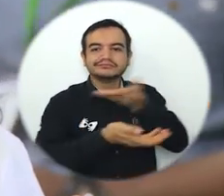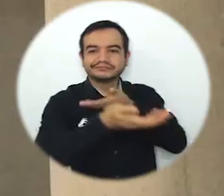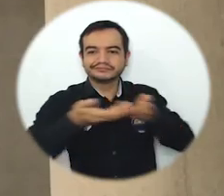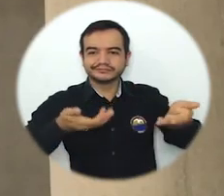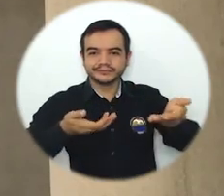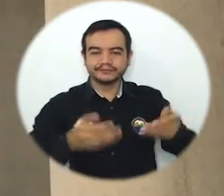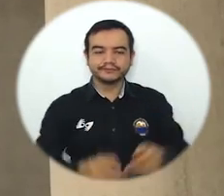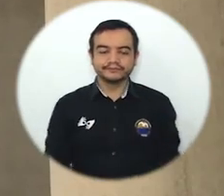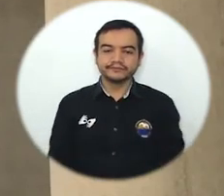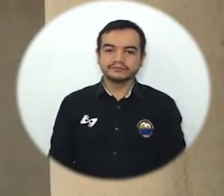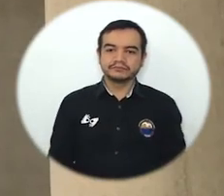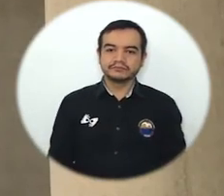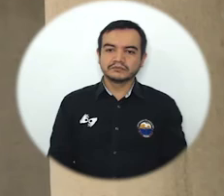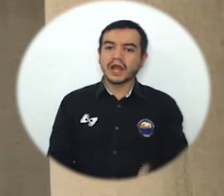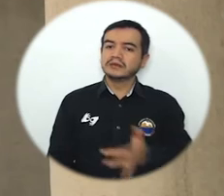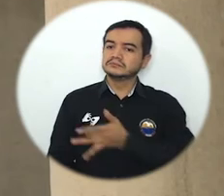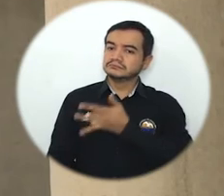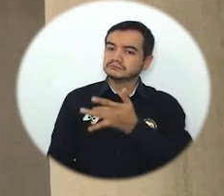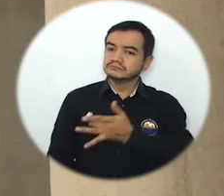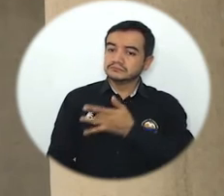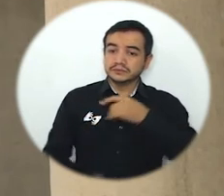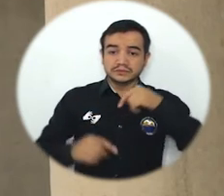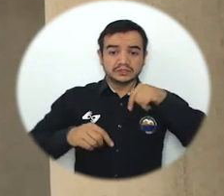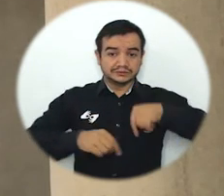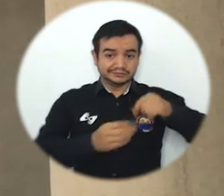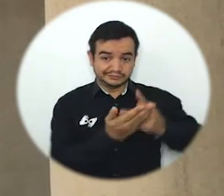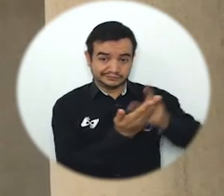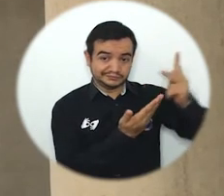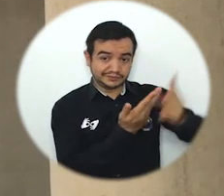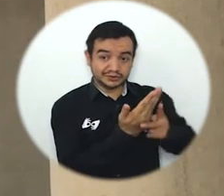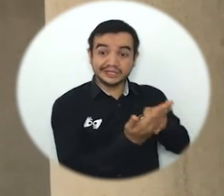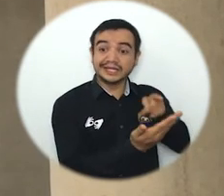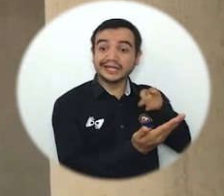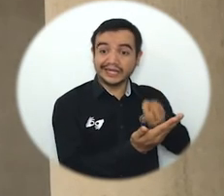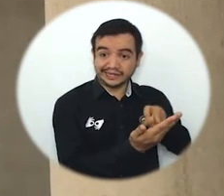horizontal. No, me parece interesante